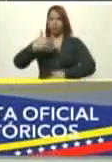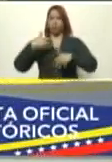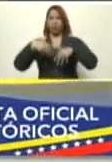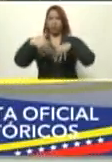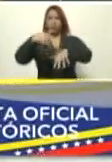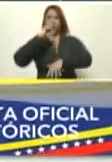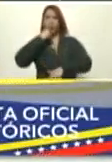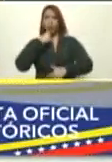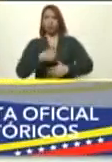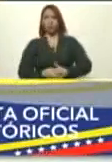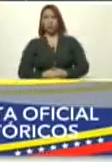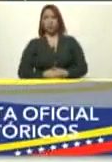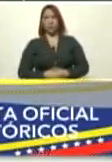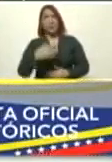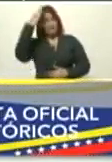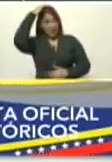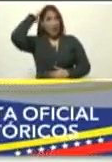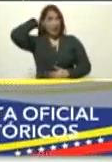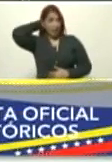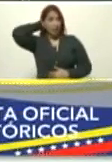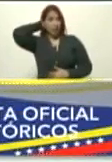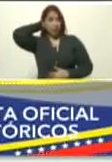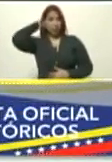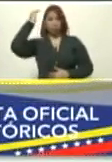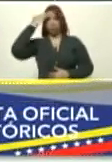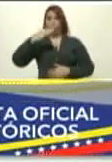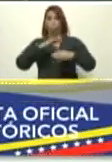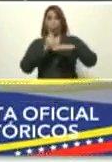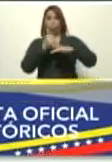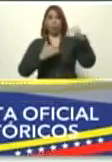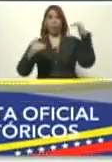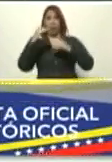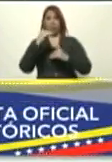rusos. Y Miranda es coronel de los ejércitos rusos.